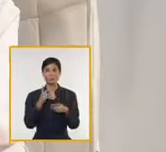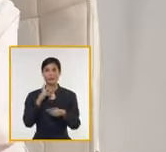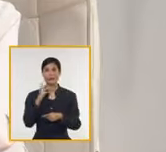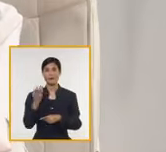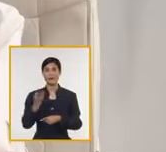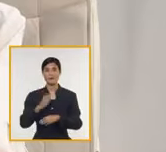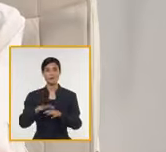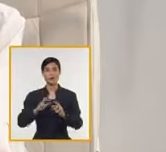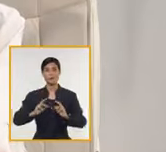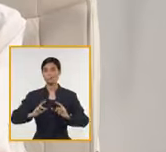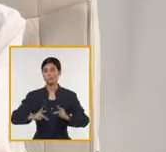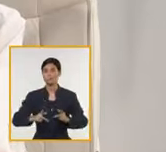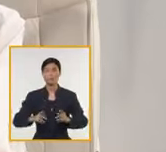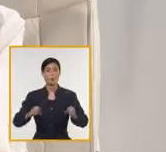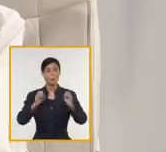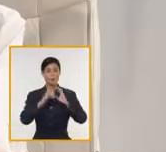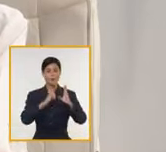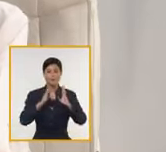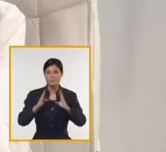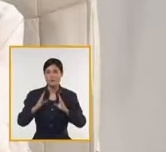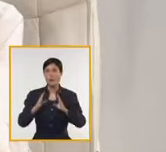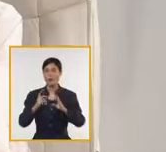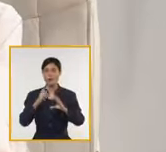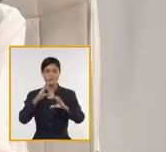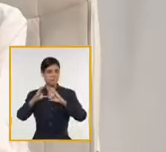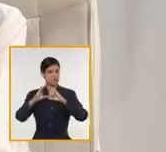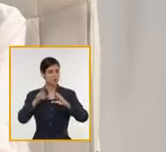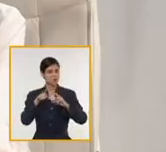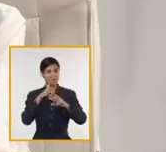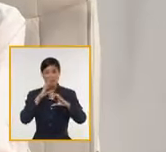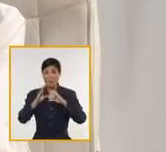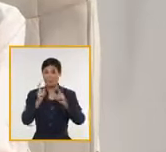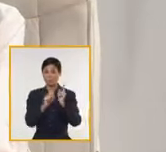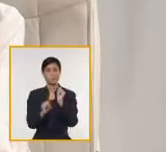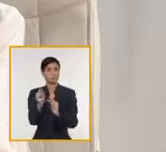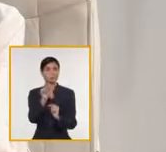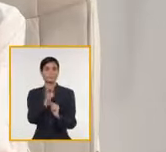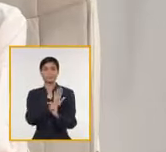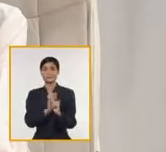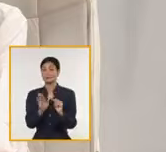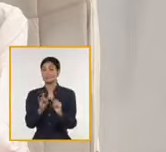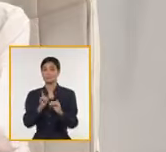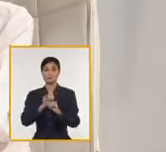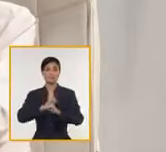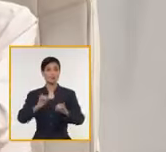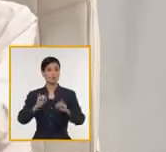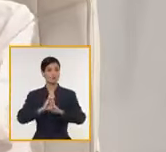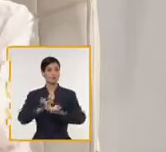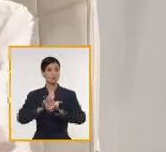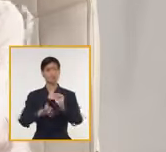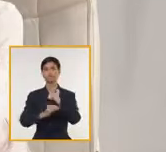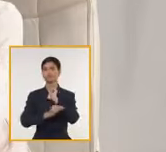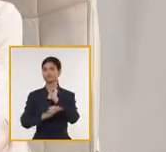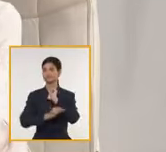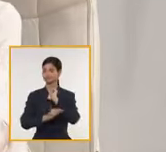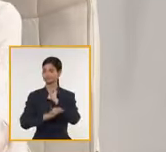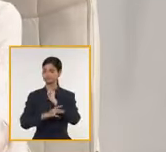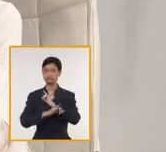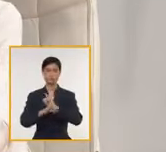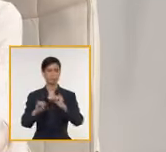de las grandes fortalezas que tiene Venezuela. Una de las grandes fortalezas, porque Venezuela, por